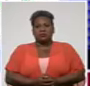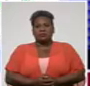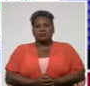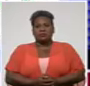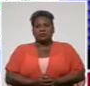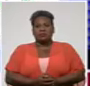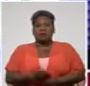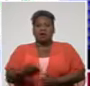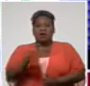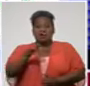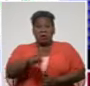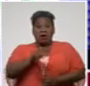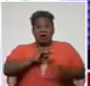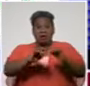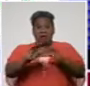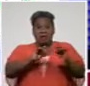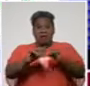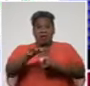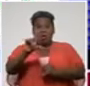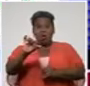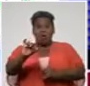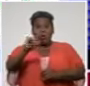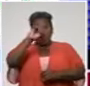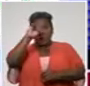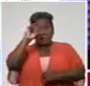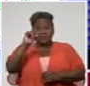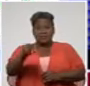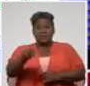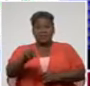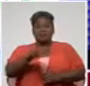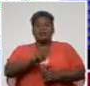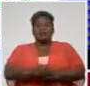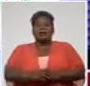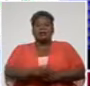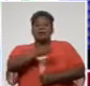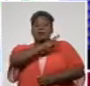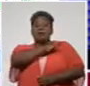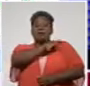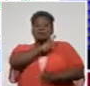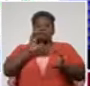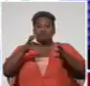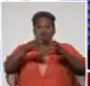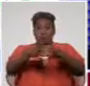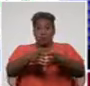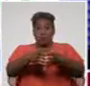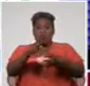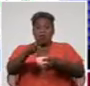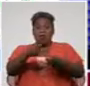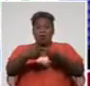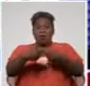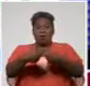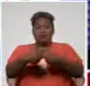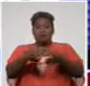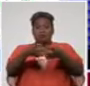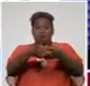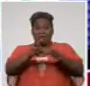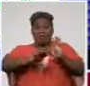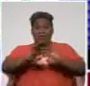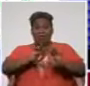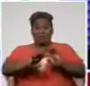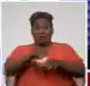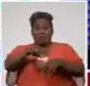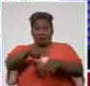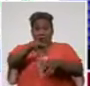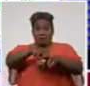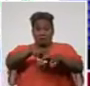Voy a conversar de inmediato con Luis Carlos Góngora Domínguez, quien es el jefe del Grupo Temporal de Comercio del Consejo de Defensa Provincial de la capital, porque